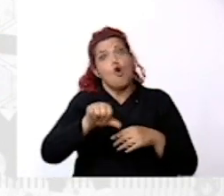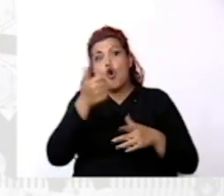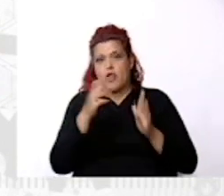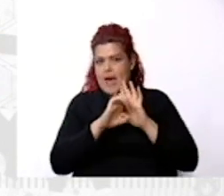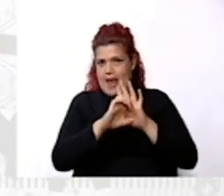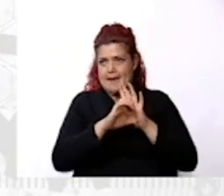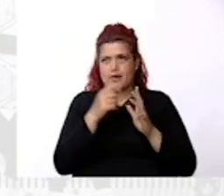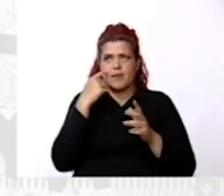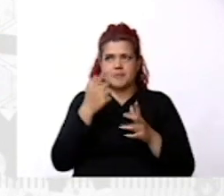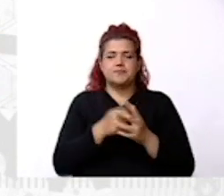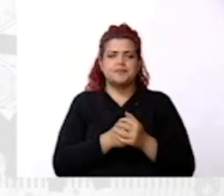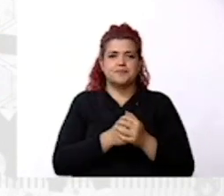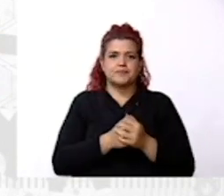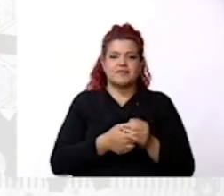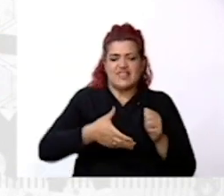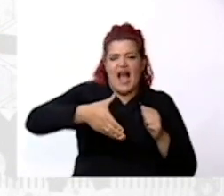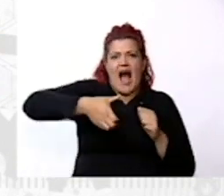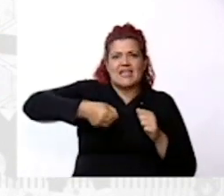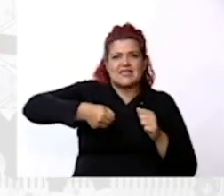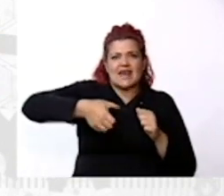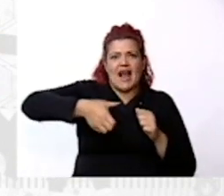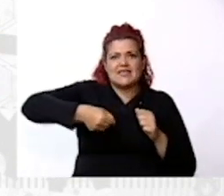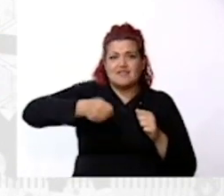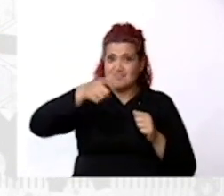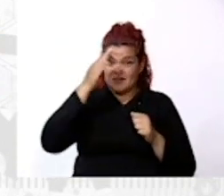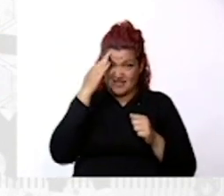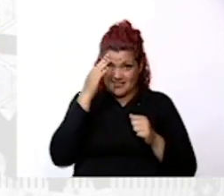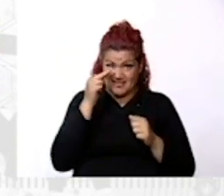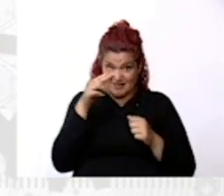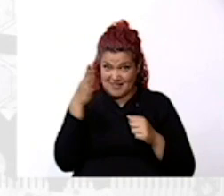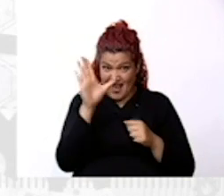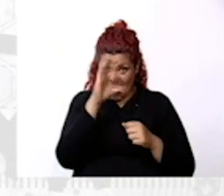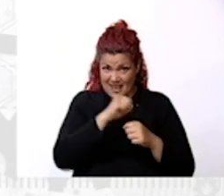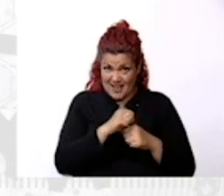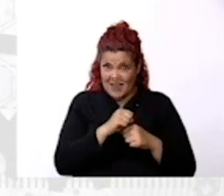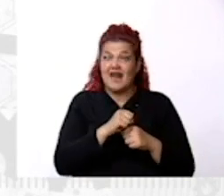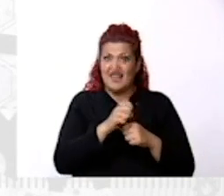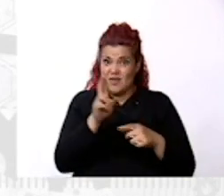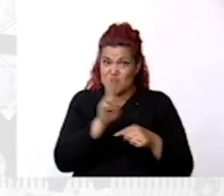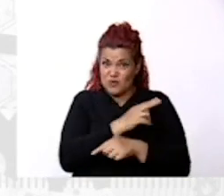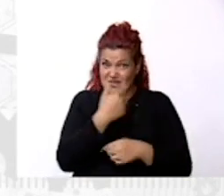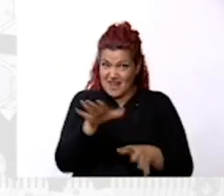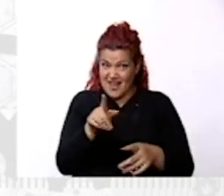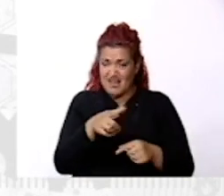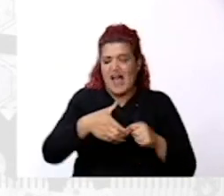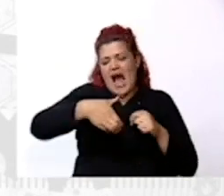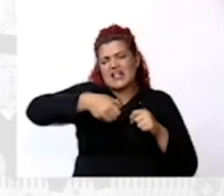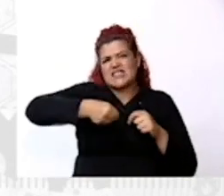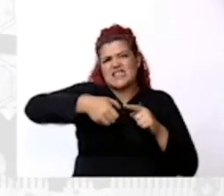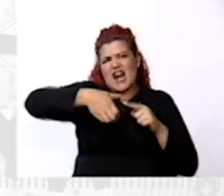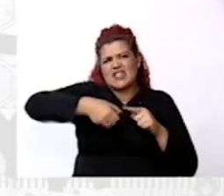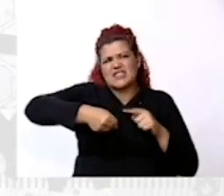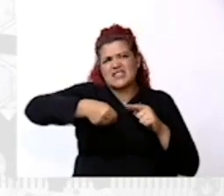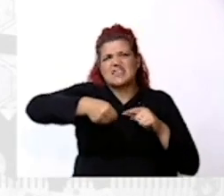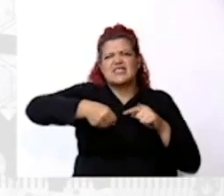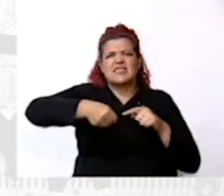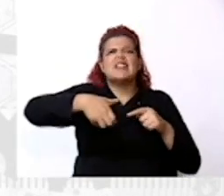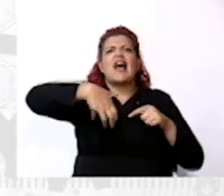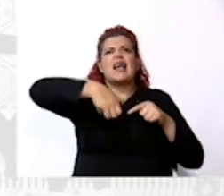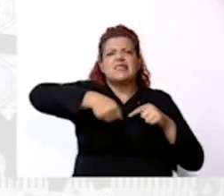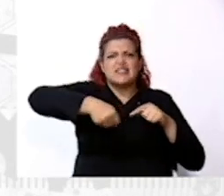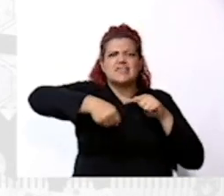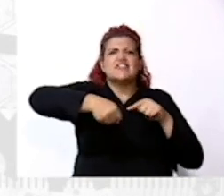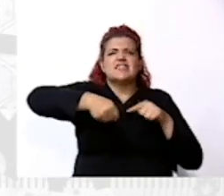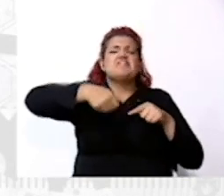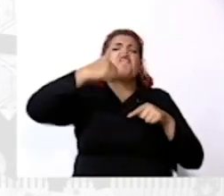ejemplo. ¿Quién no conoce un alicate? ¿Lo han utilizado? Claro, estas herramientas